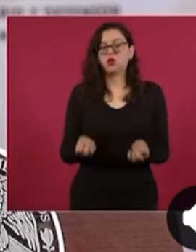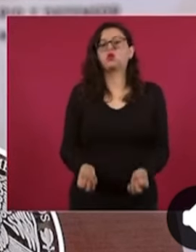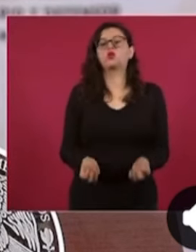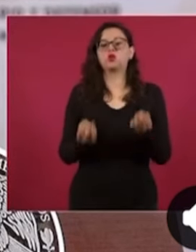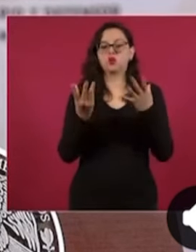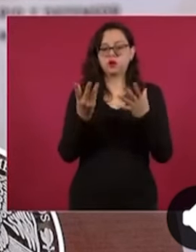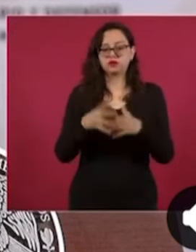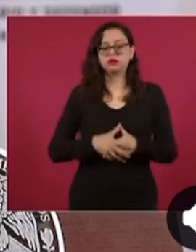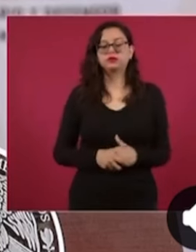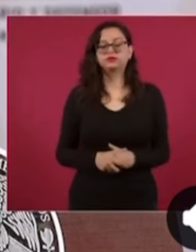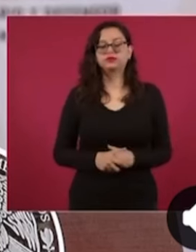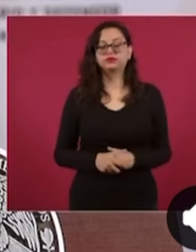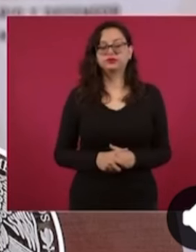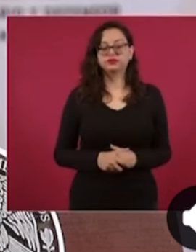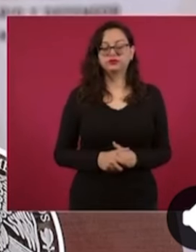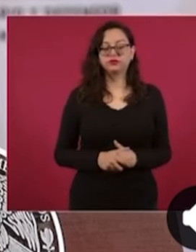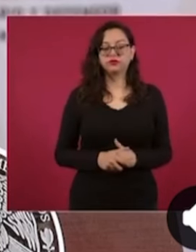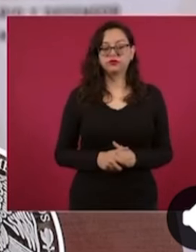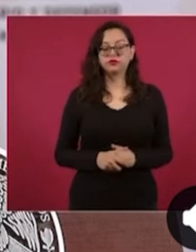al año,